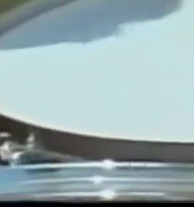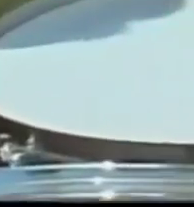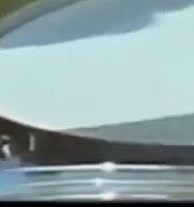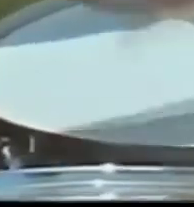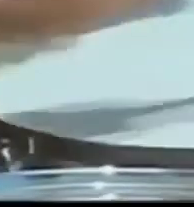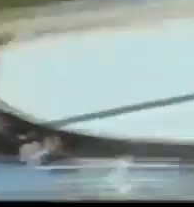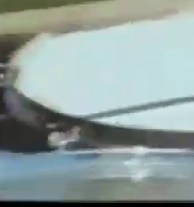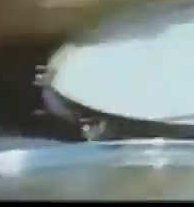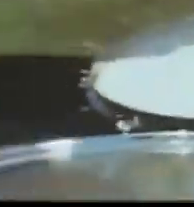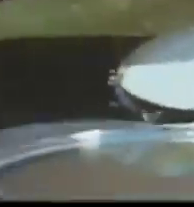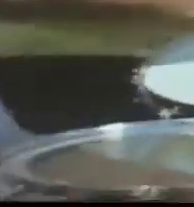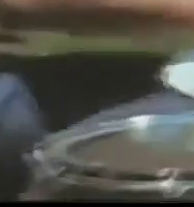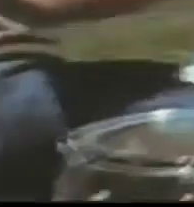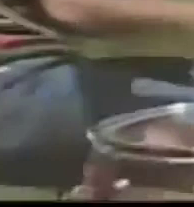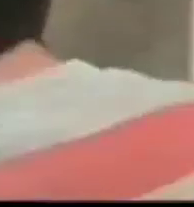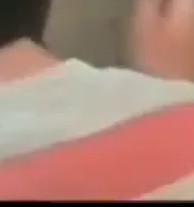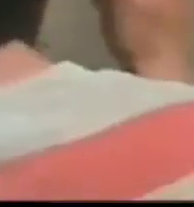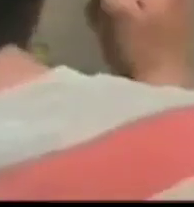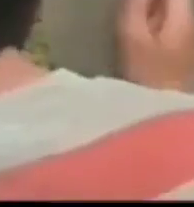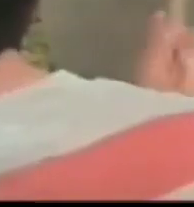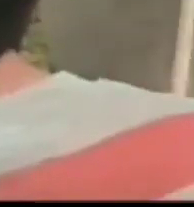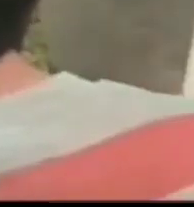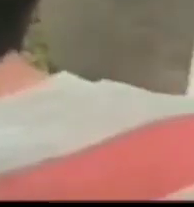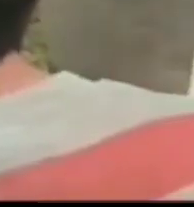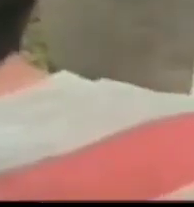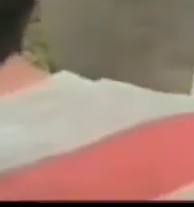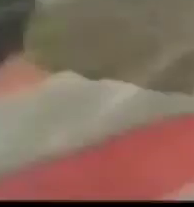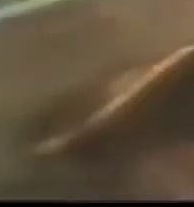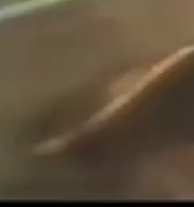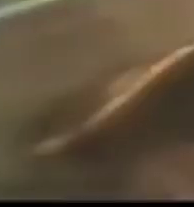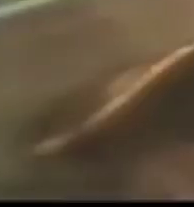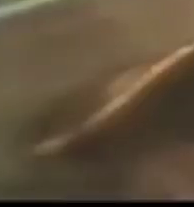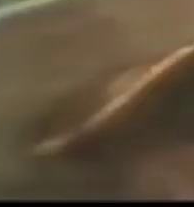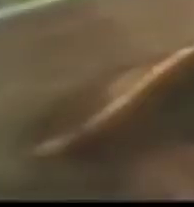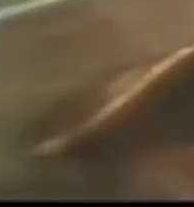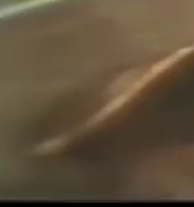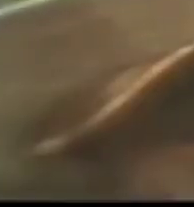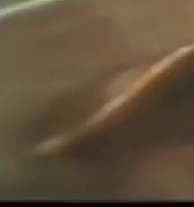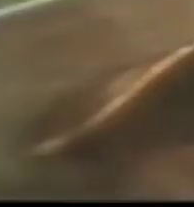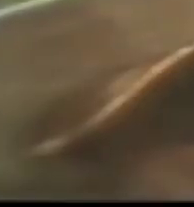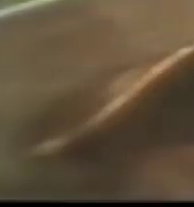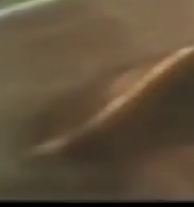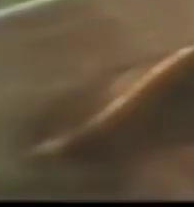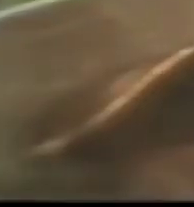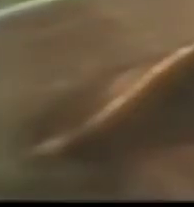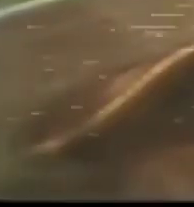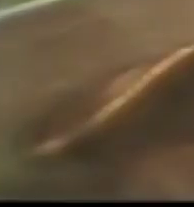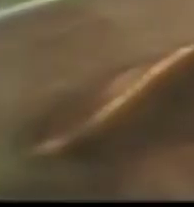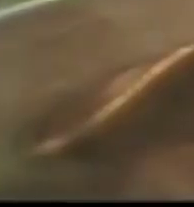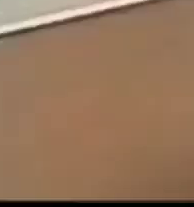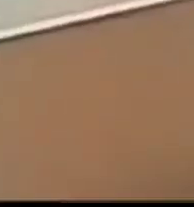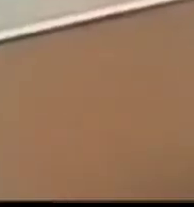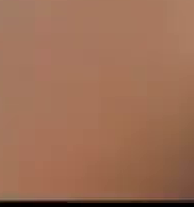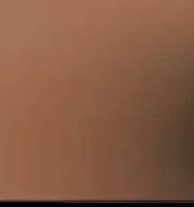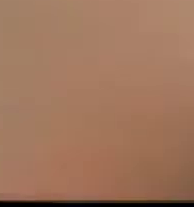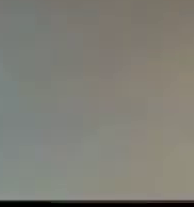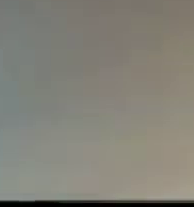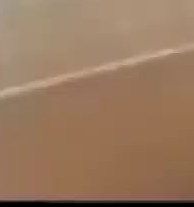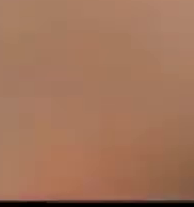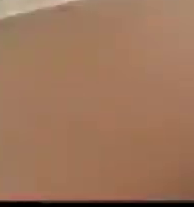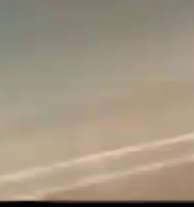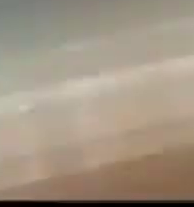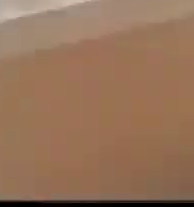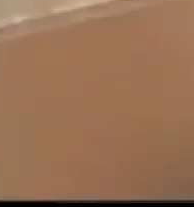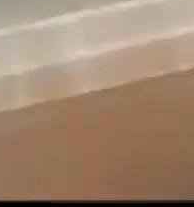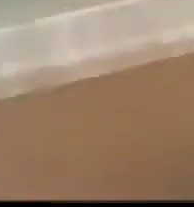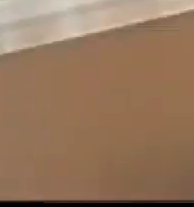Se necesita energía para producir un sonido. La energía produce movimiento, el movimiento produce ondas